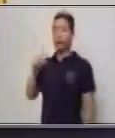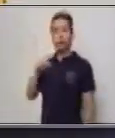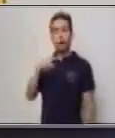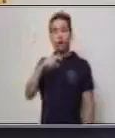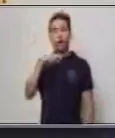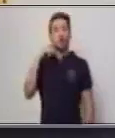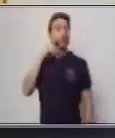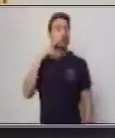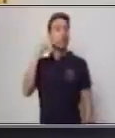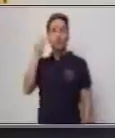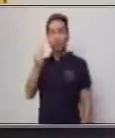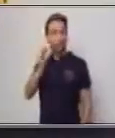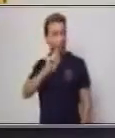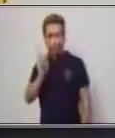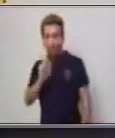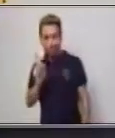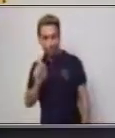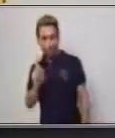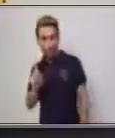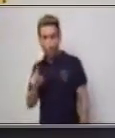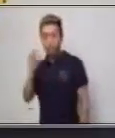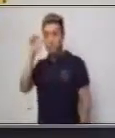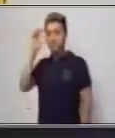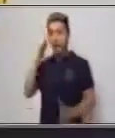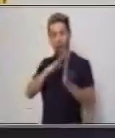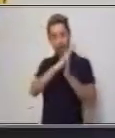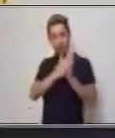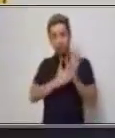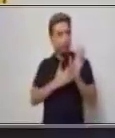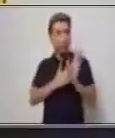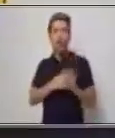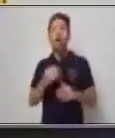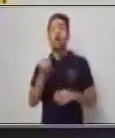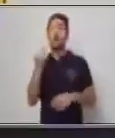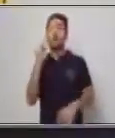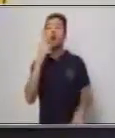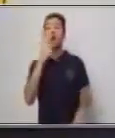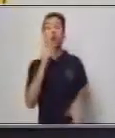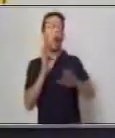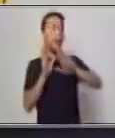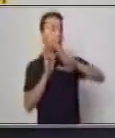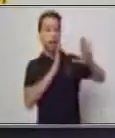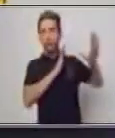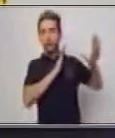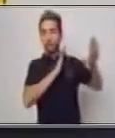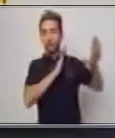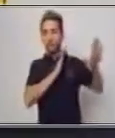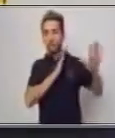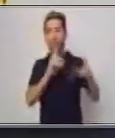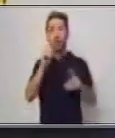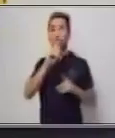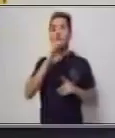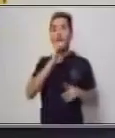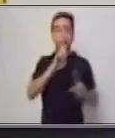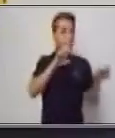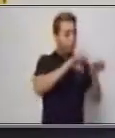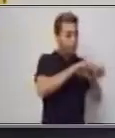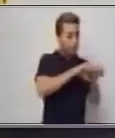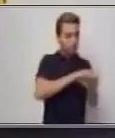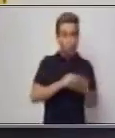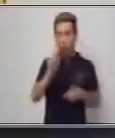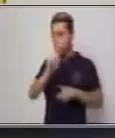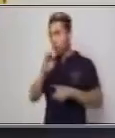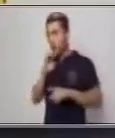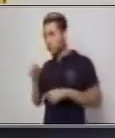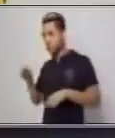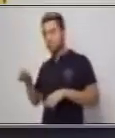blanco, porque el número uno no pertenece ni a los números primos ni a los números compuestos. Sí es número natural, pero no pertenece a ninguno de los dos, porque